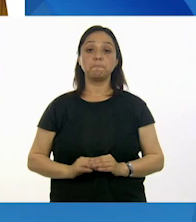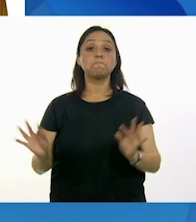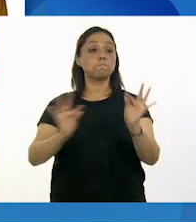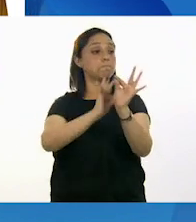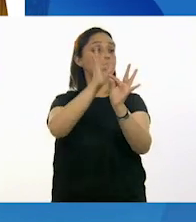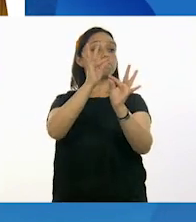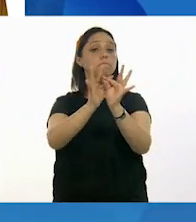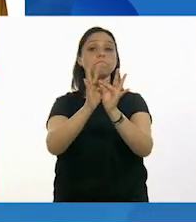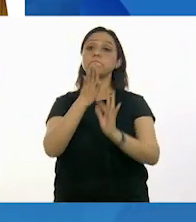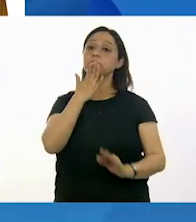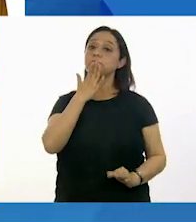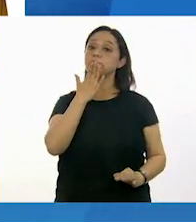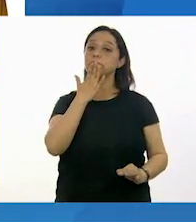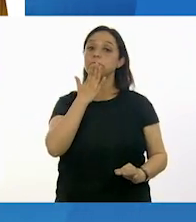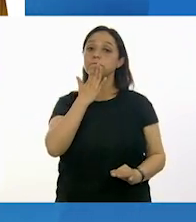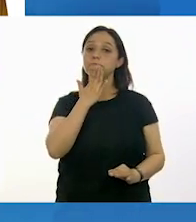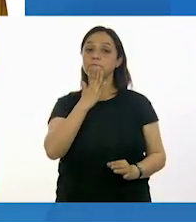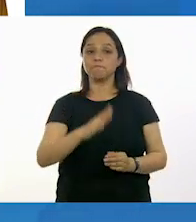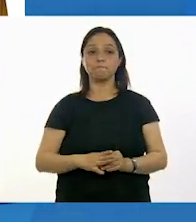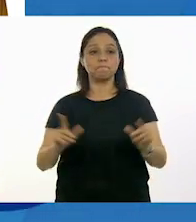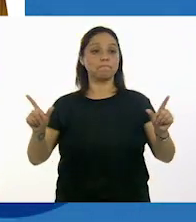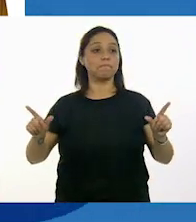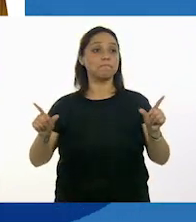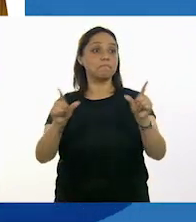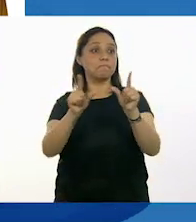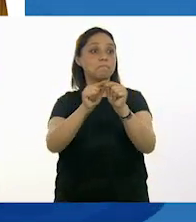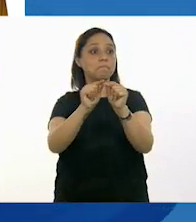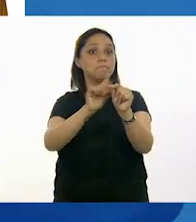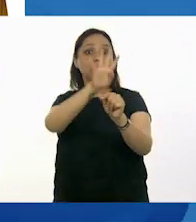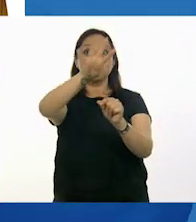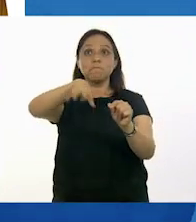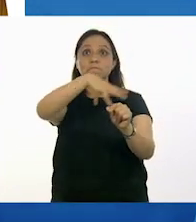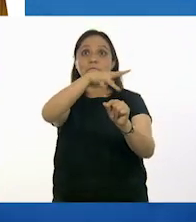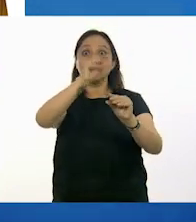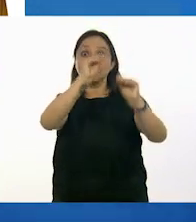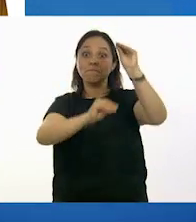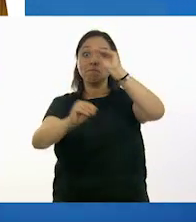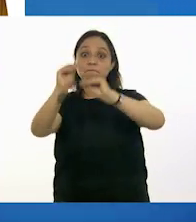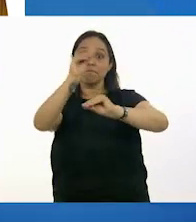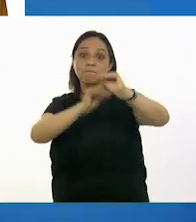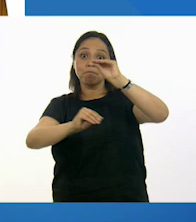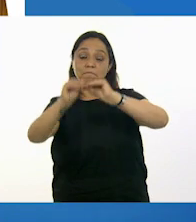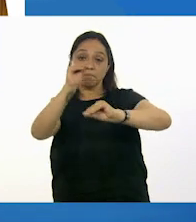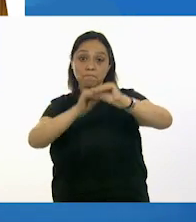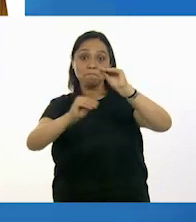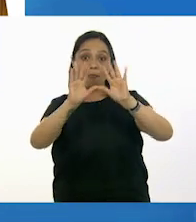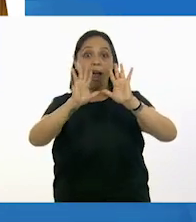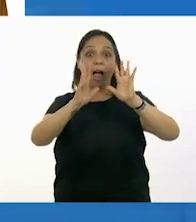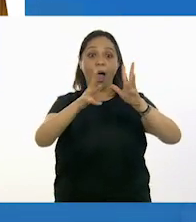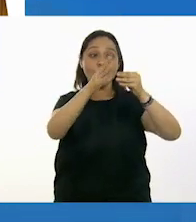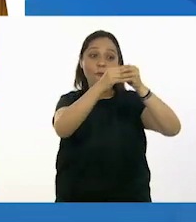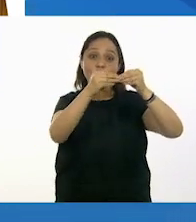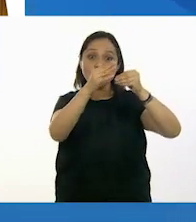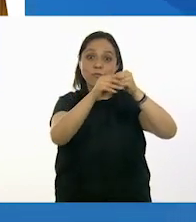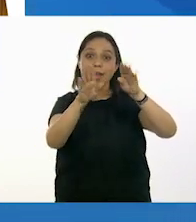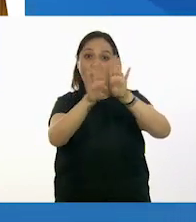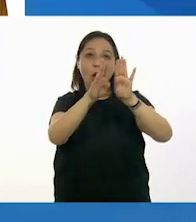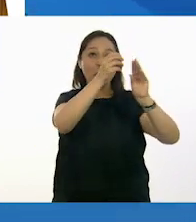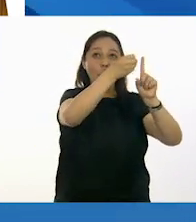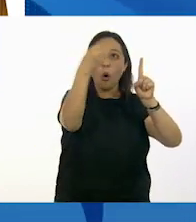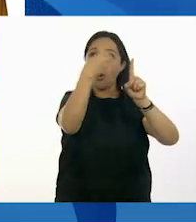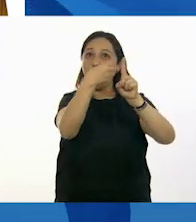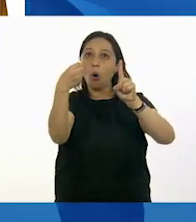¡Listo! Muy bien. Hemos terminado con nuestra tabla de doble entrada en el acomodo de las frutas